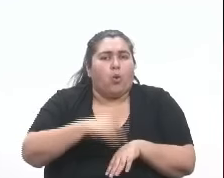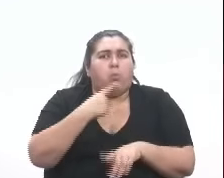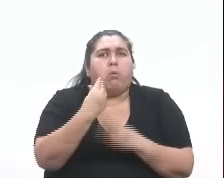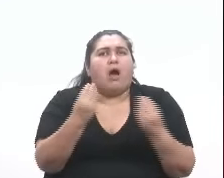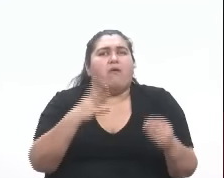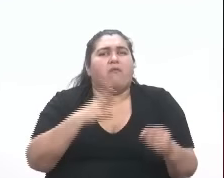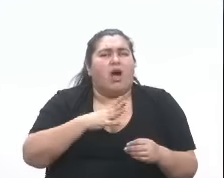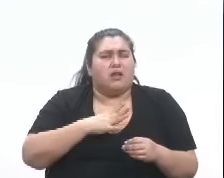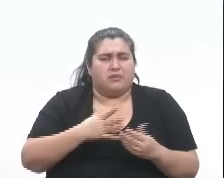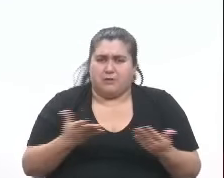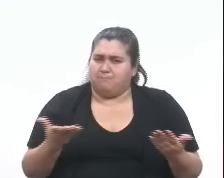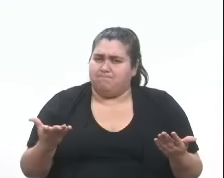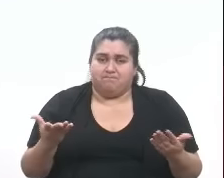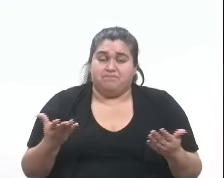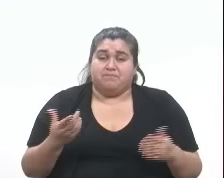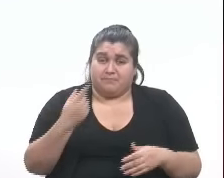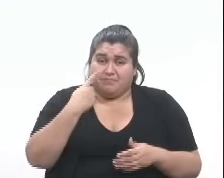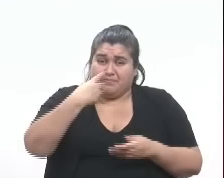Según el INDEX,